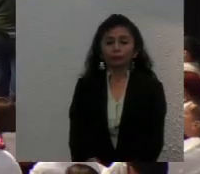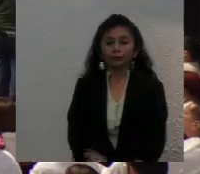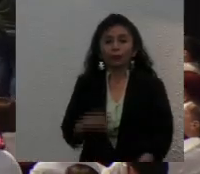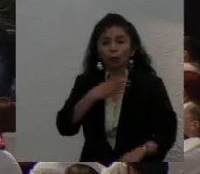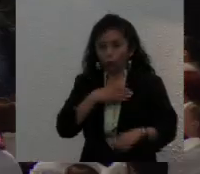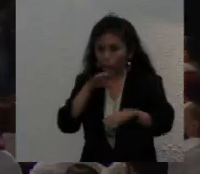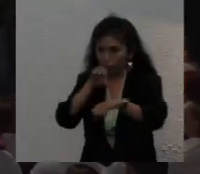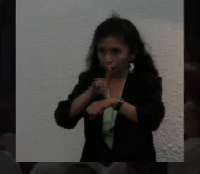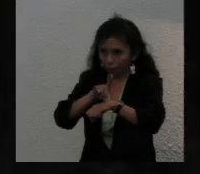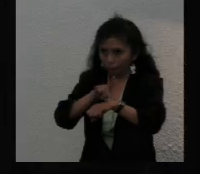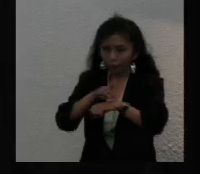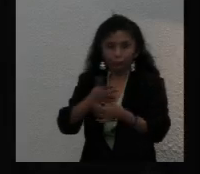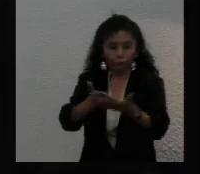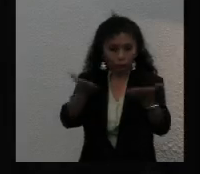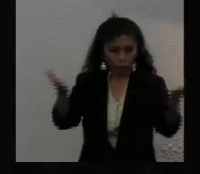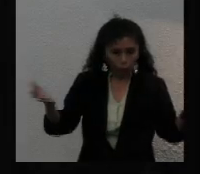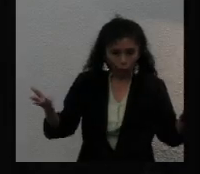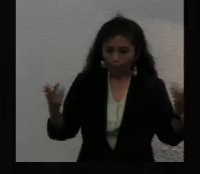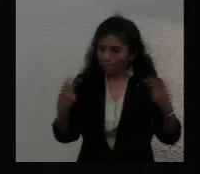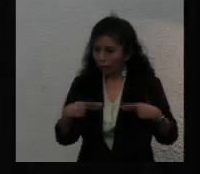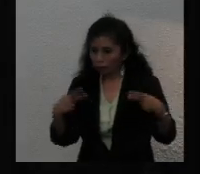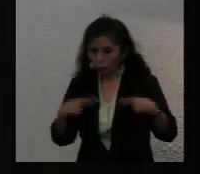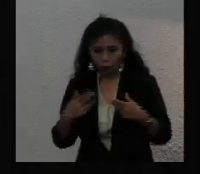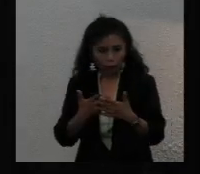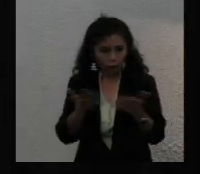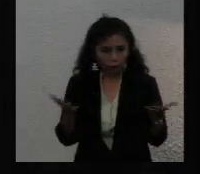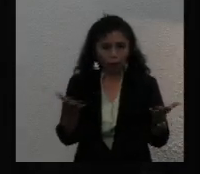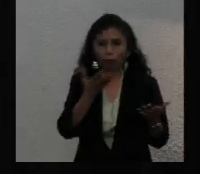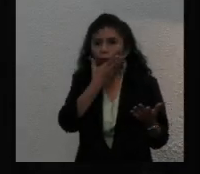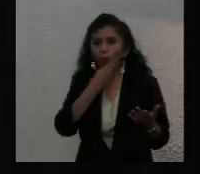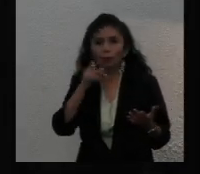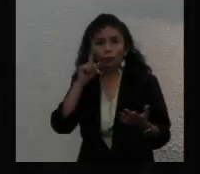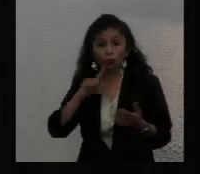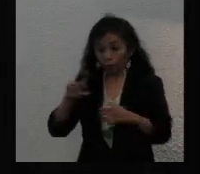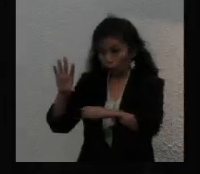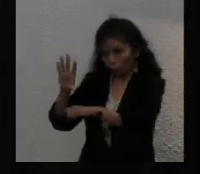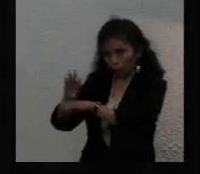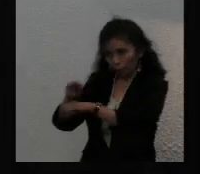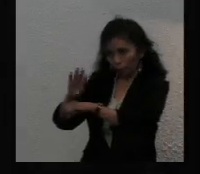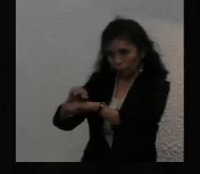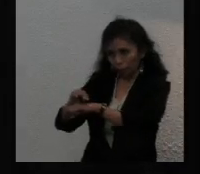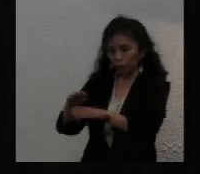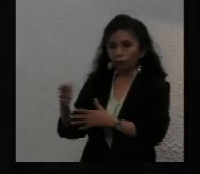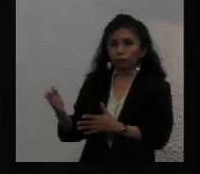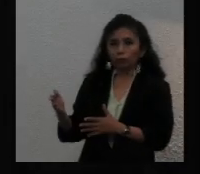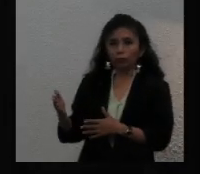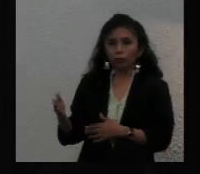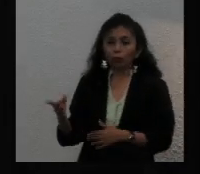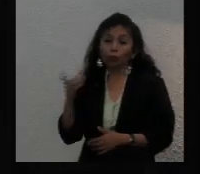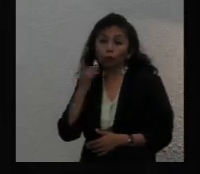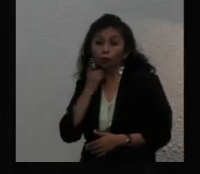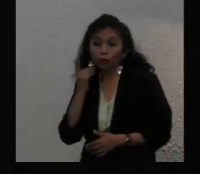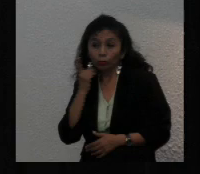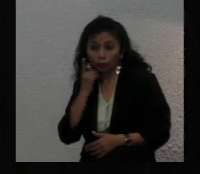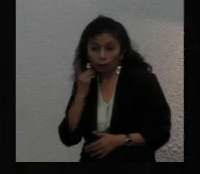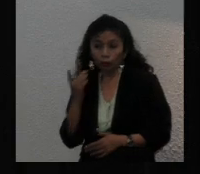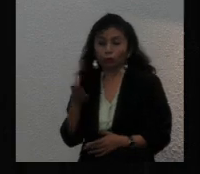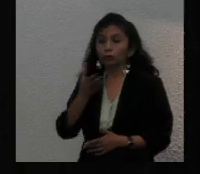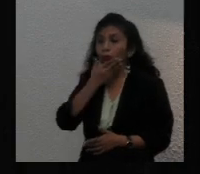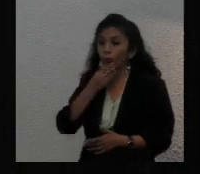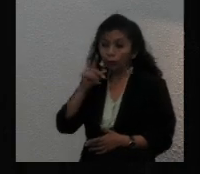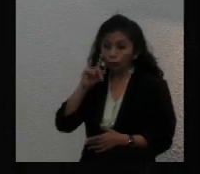Muy buenos días a todas y a todos. Con el permiso de las señoras diputadas y señores